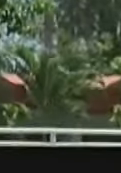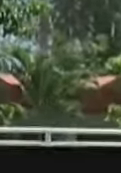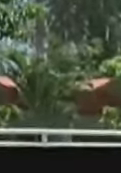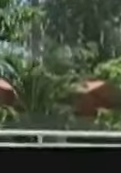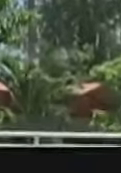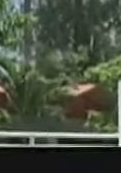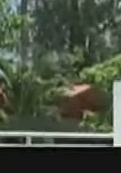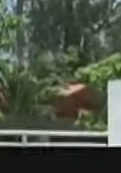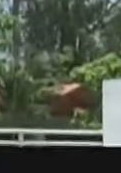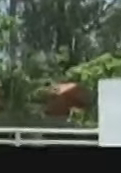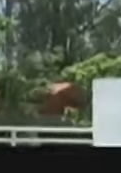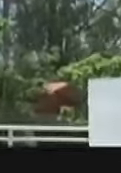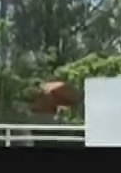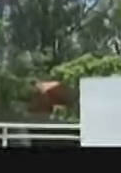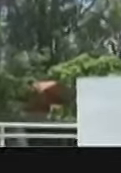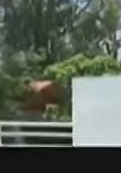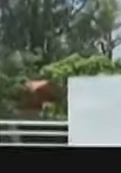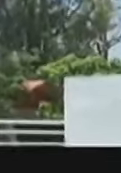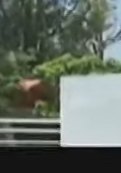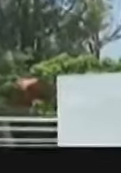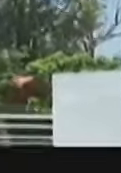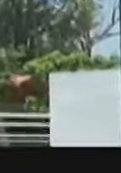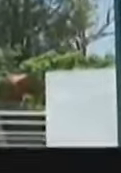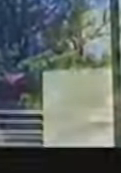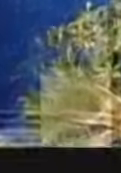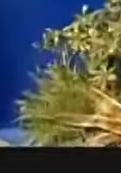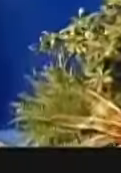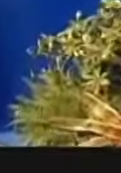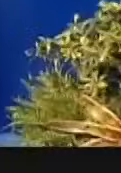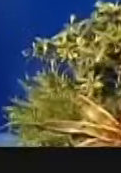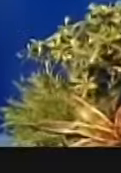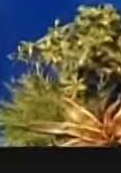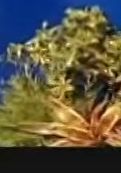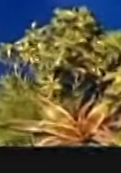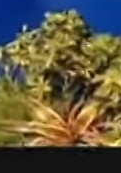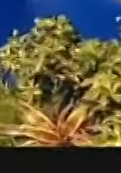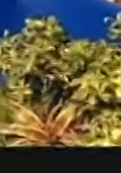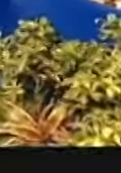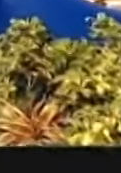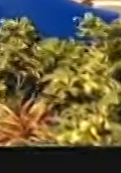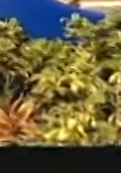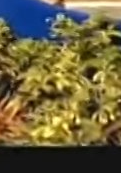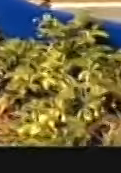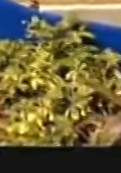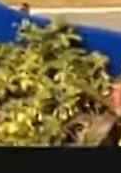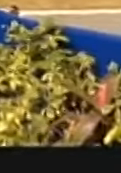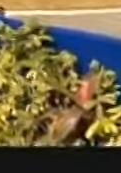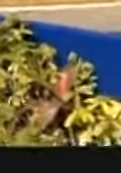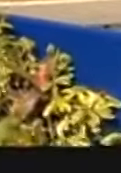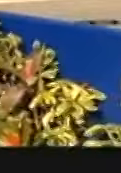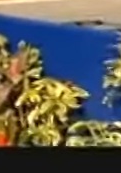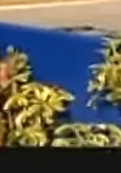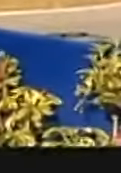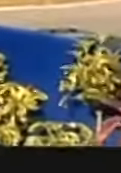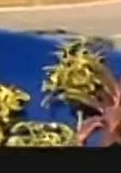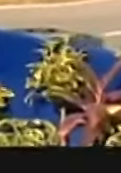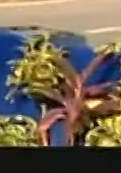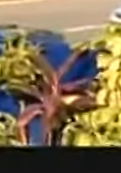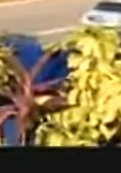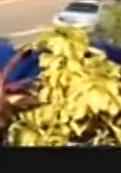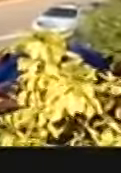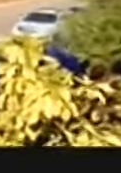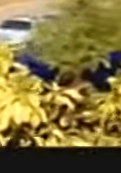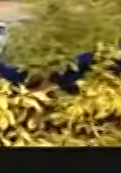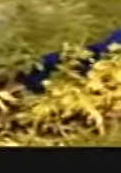Flores de Maduro, así como también la vicepresidenta para Ciencia, Tecnología, Educación y Salud y ministra del Poder Popular para Ciencia y